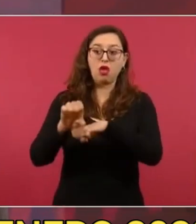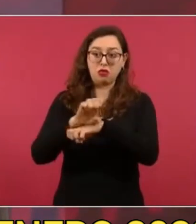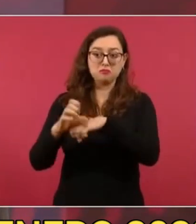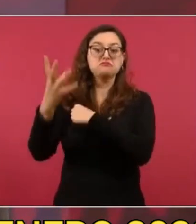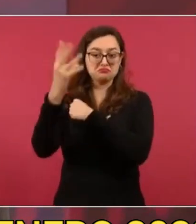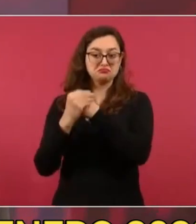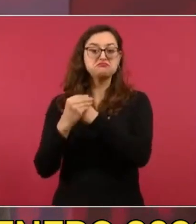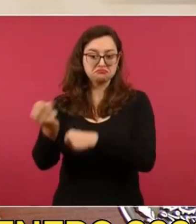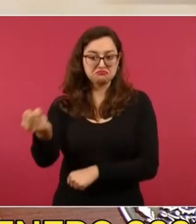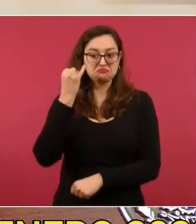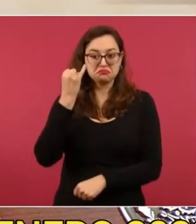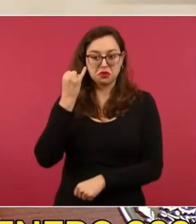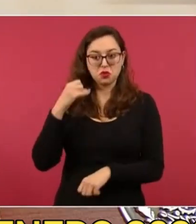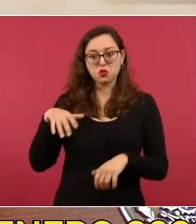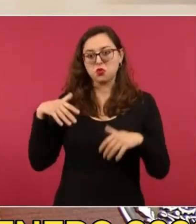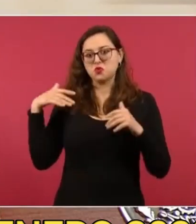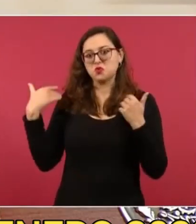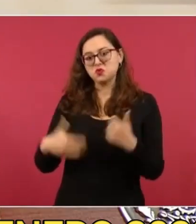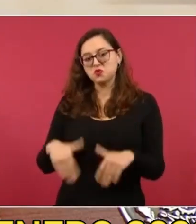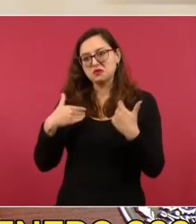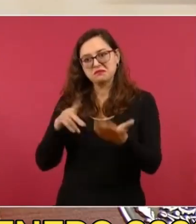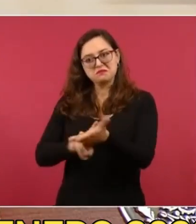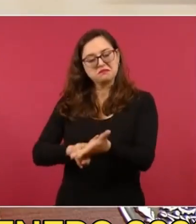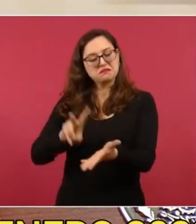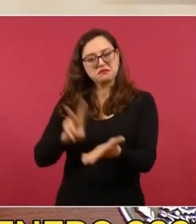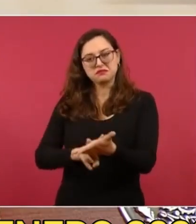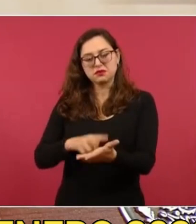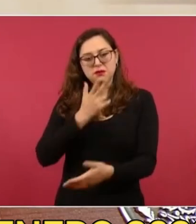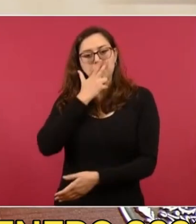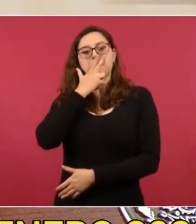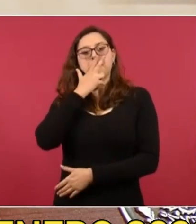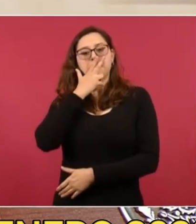no tenía forma de cargar combustible